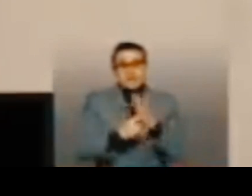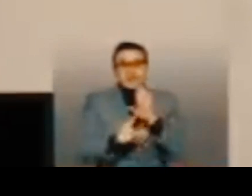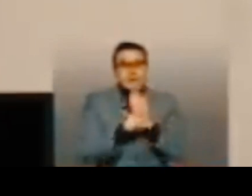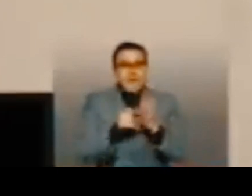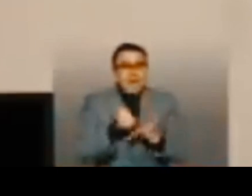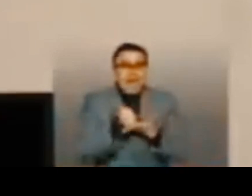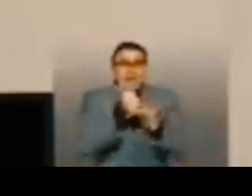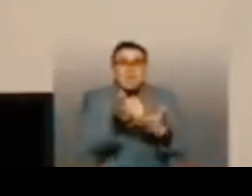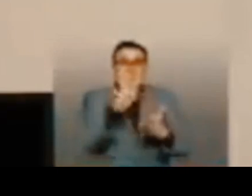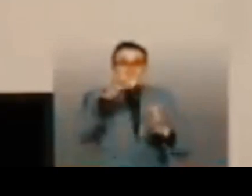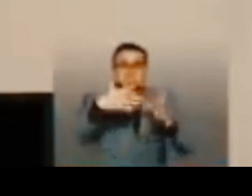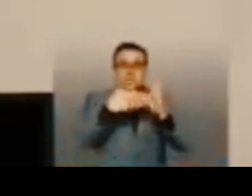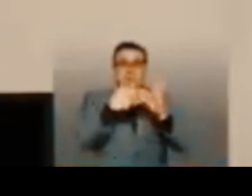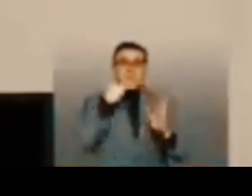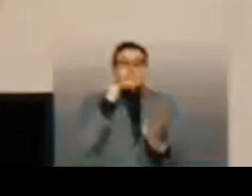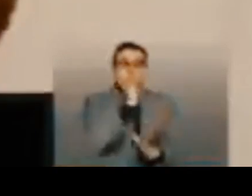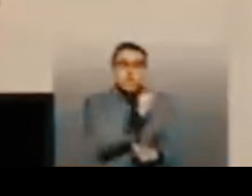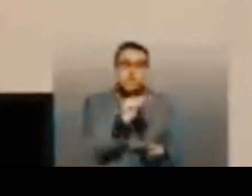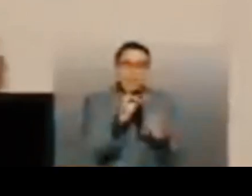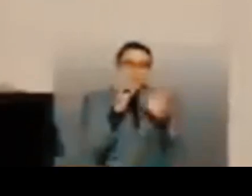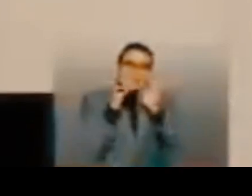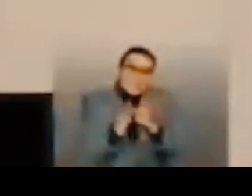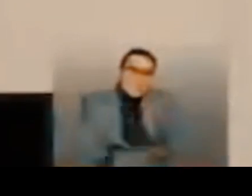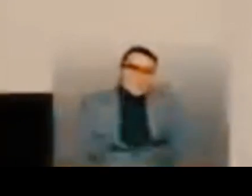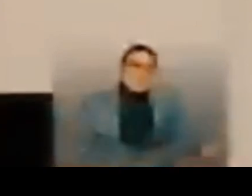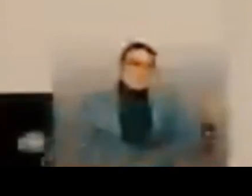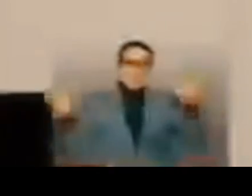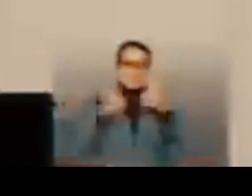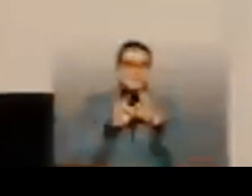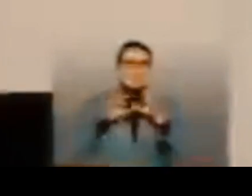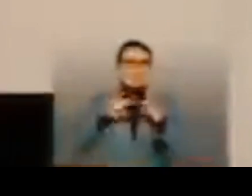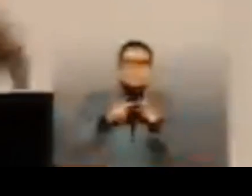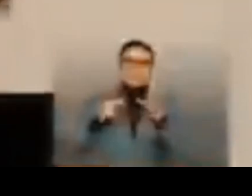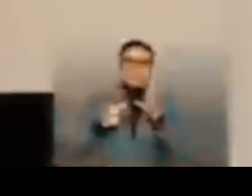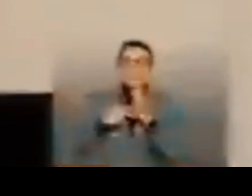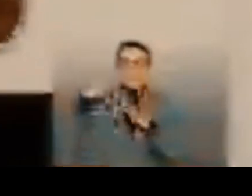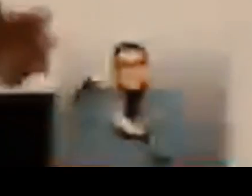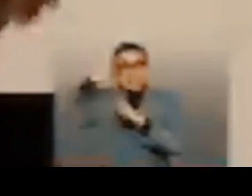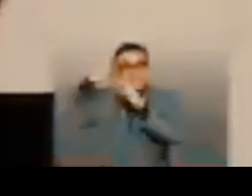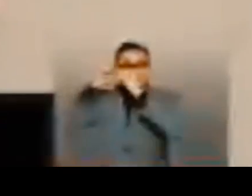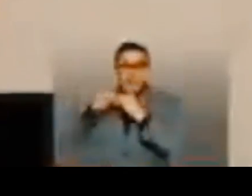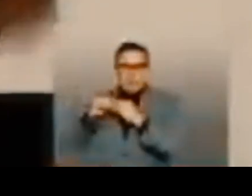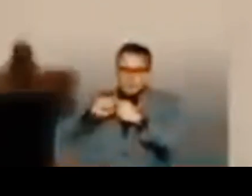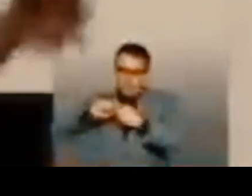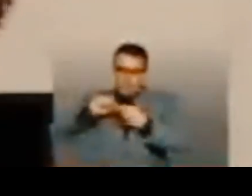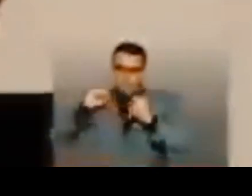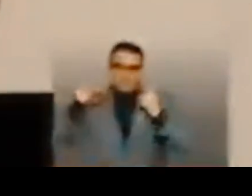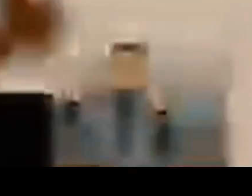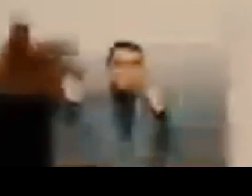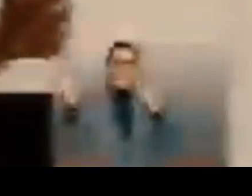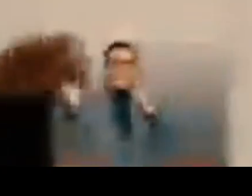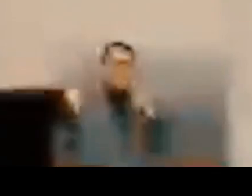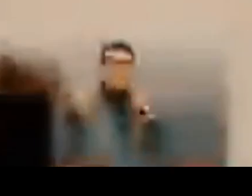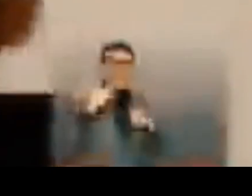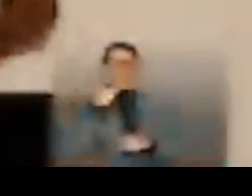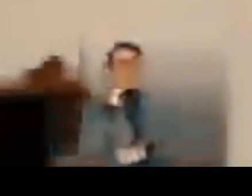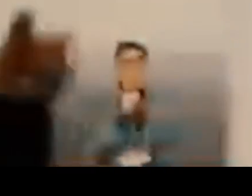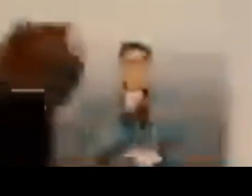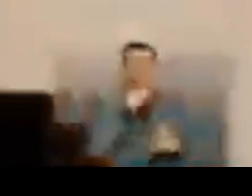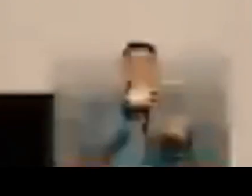importante, porque inicia otra manera de entender las cosas. Que la presa se junte con sus